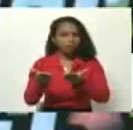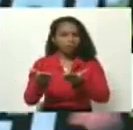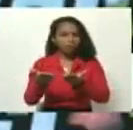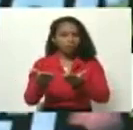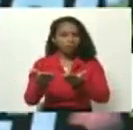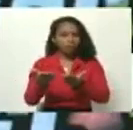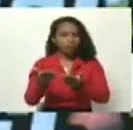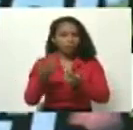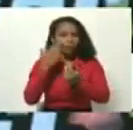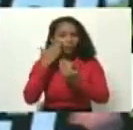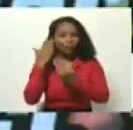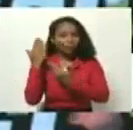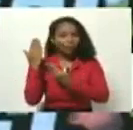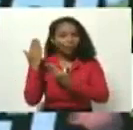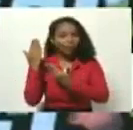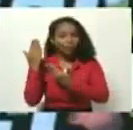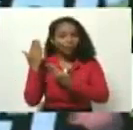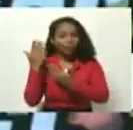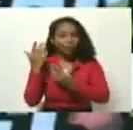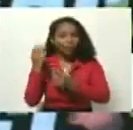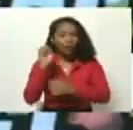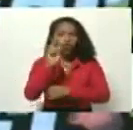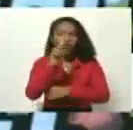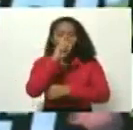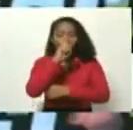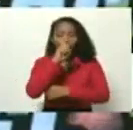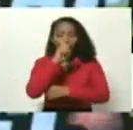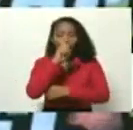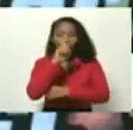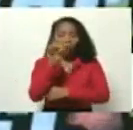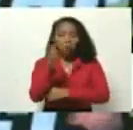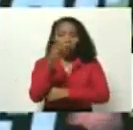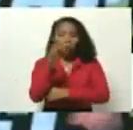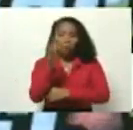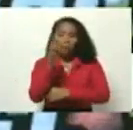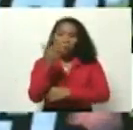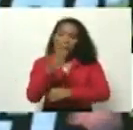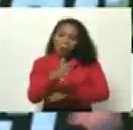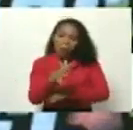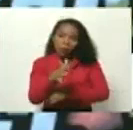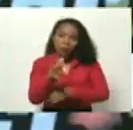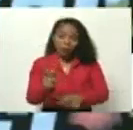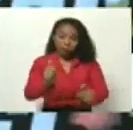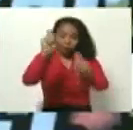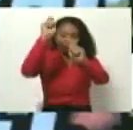Y fíjense que a 2 años, 3 años de haber asumido el poder el